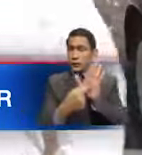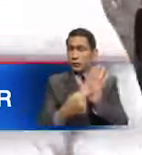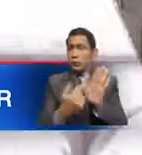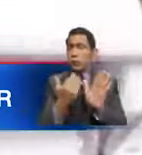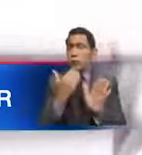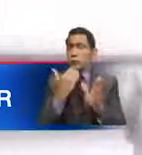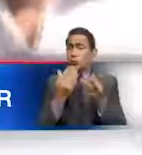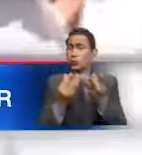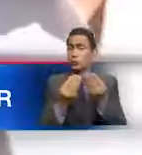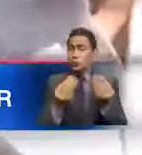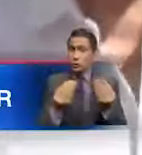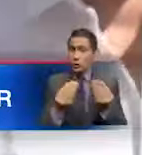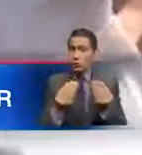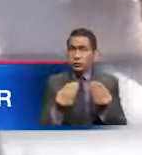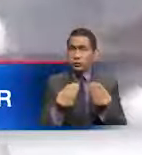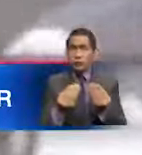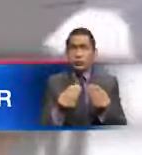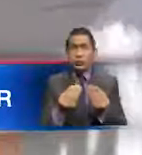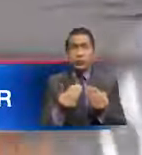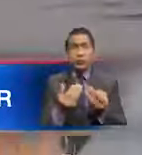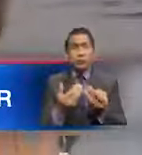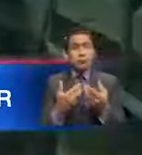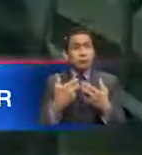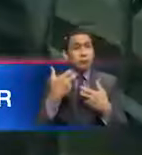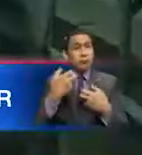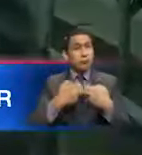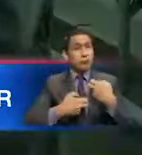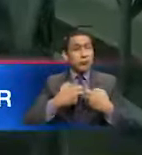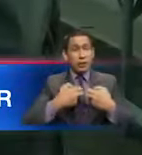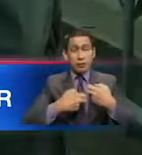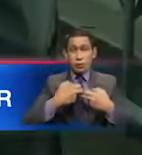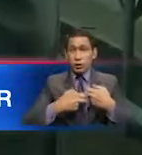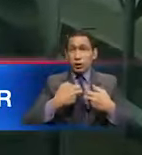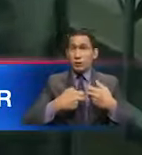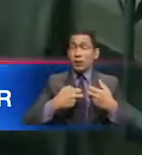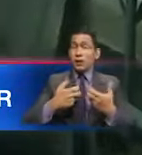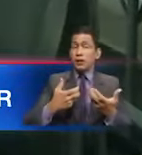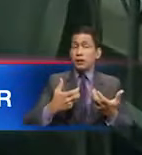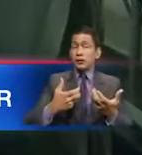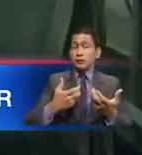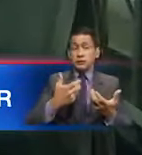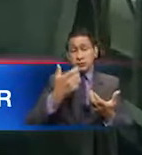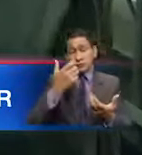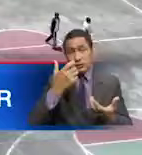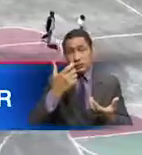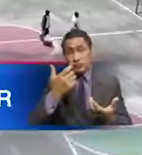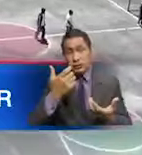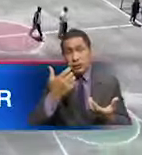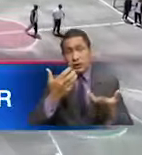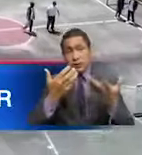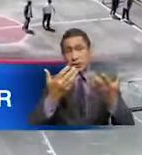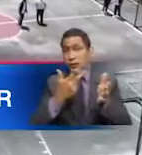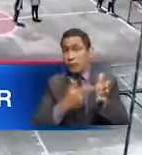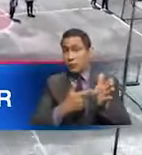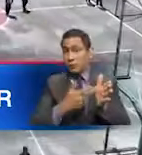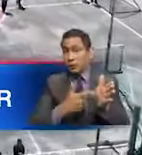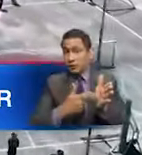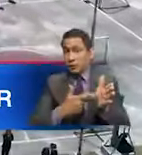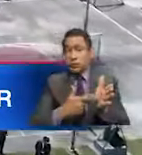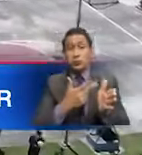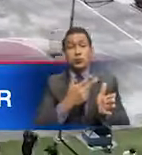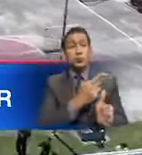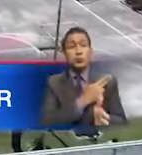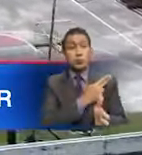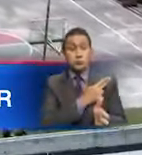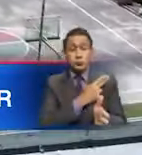solucionar el sistema de pensiones jubilares cuando a futuro habrá menos trabajadores. También qué ocurrirán con las universidades y los